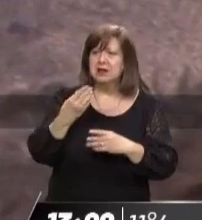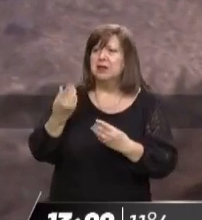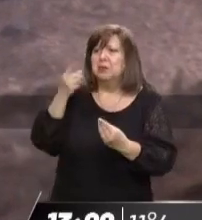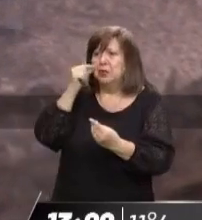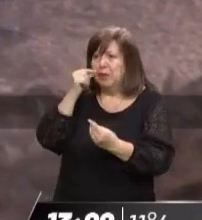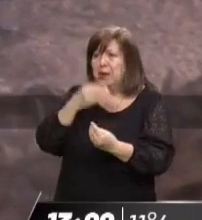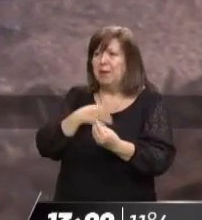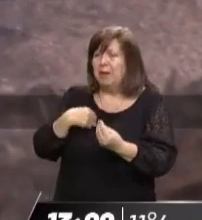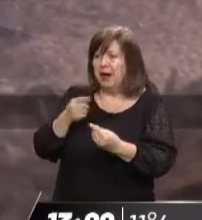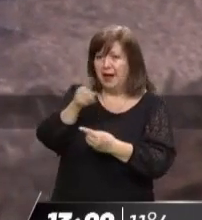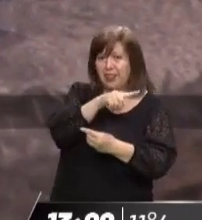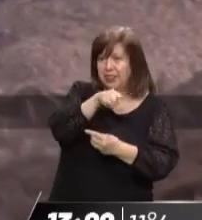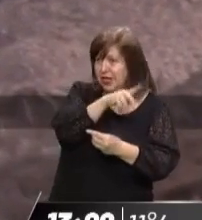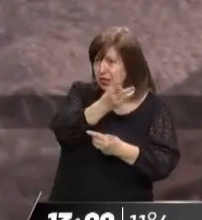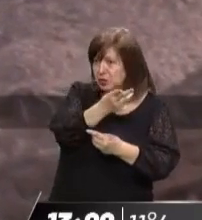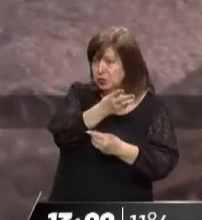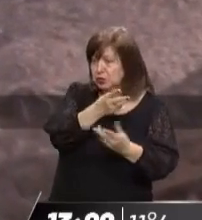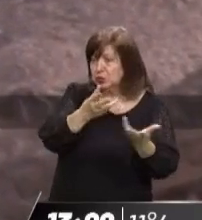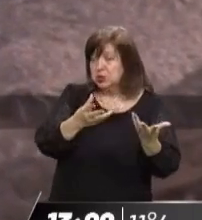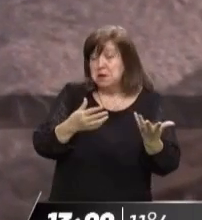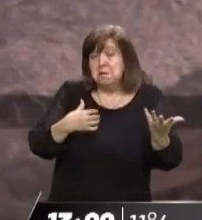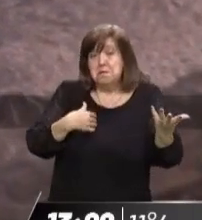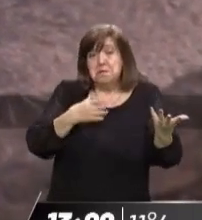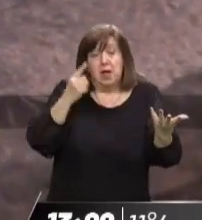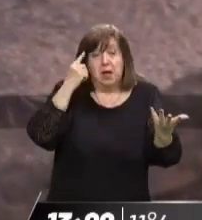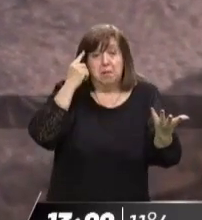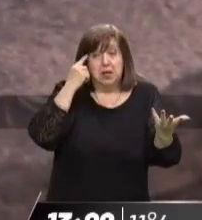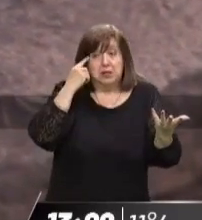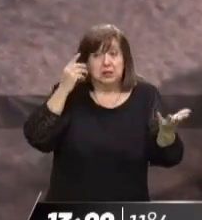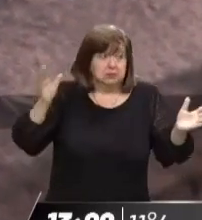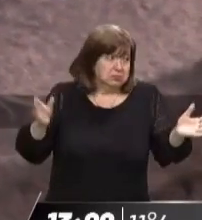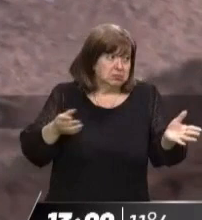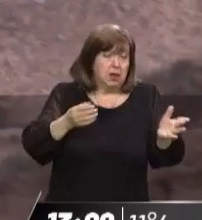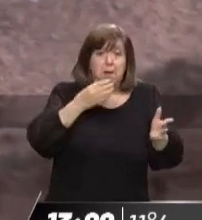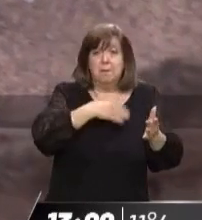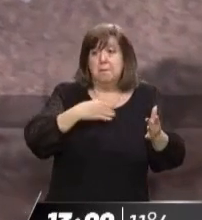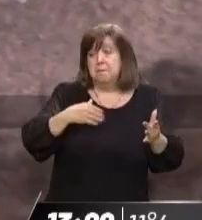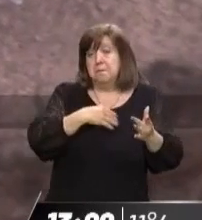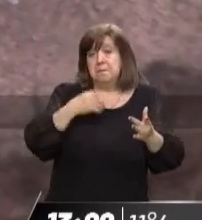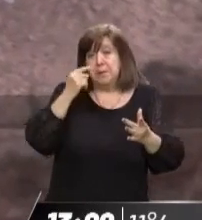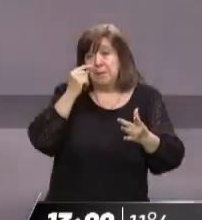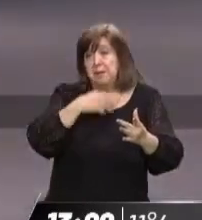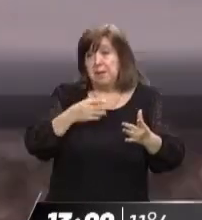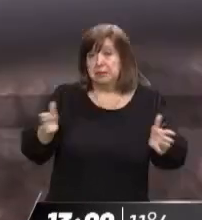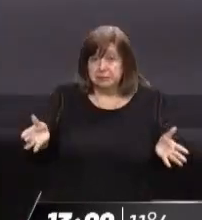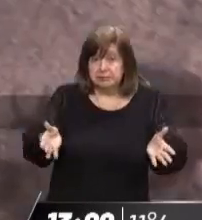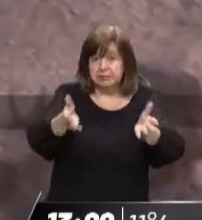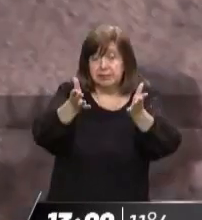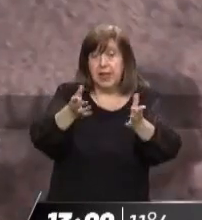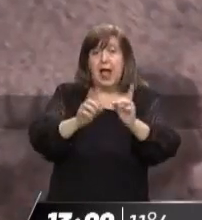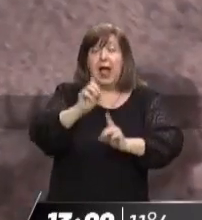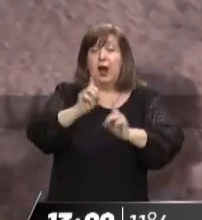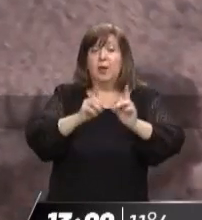situación? Sí, yo opino que sí, porque ellos le permiten ir. O sea, van a trabajar con los padres y se traen ellos